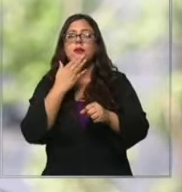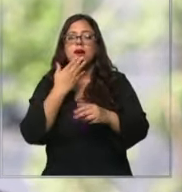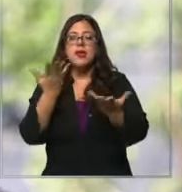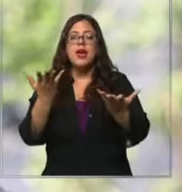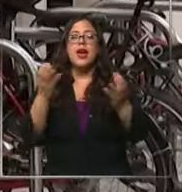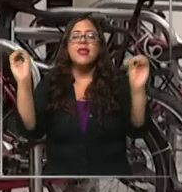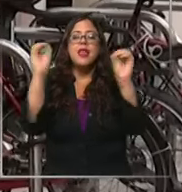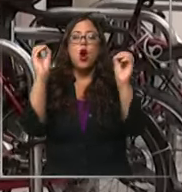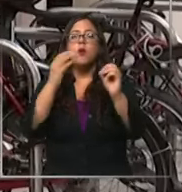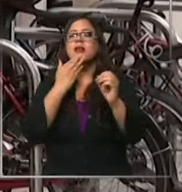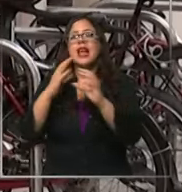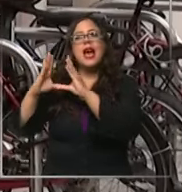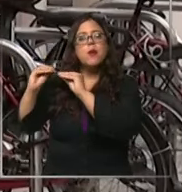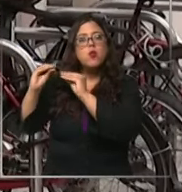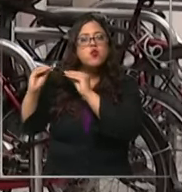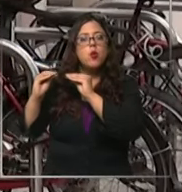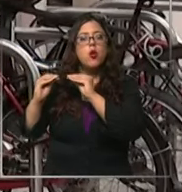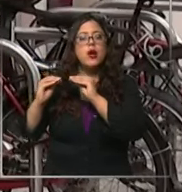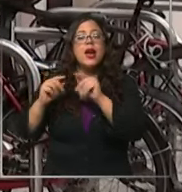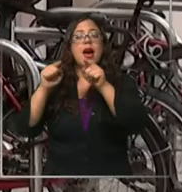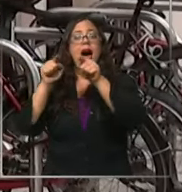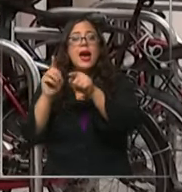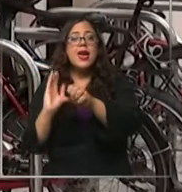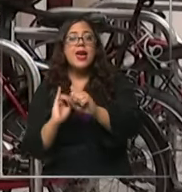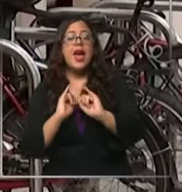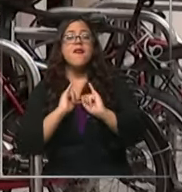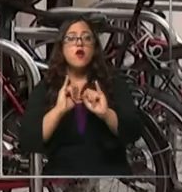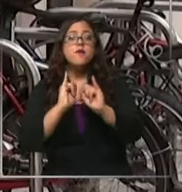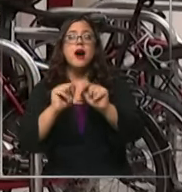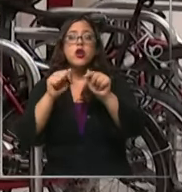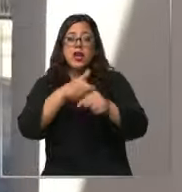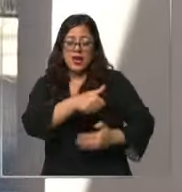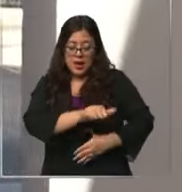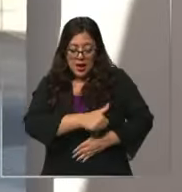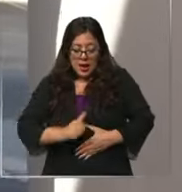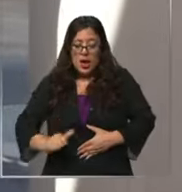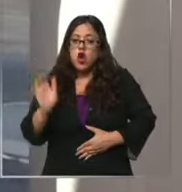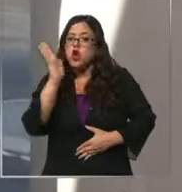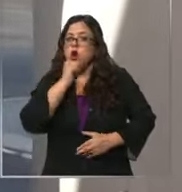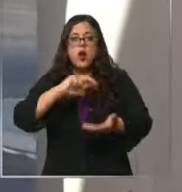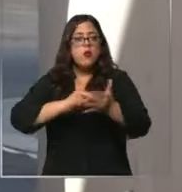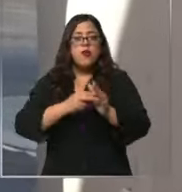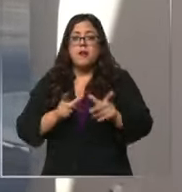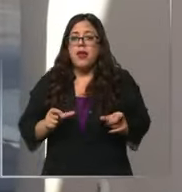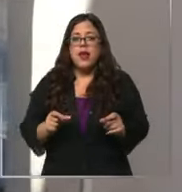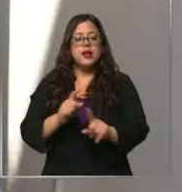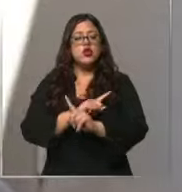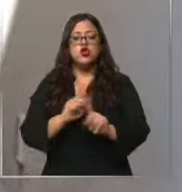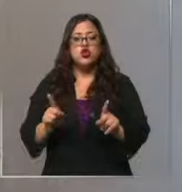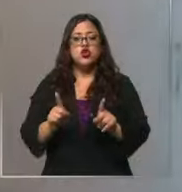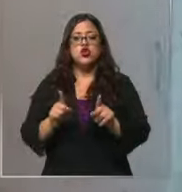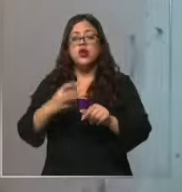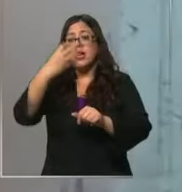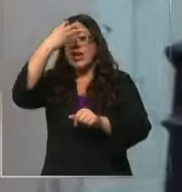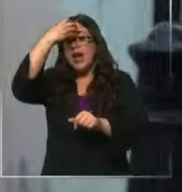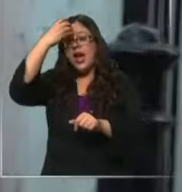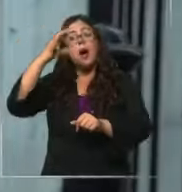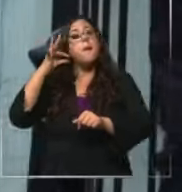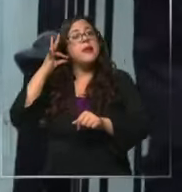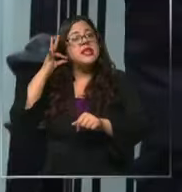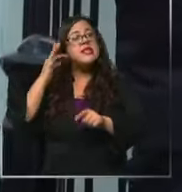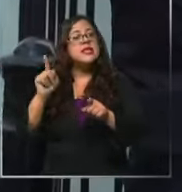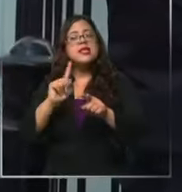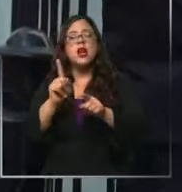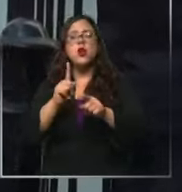de estos mismos rumores. Desde Kensington han informado que la intervención no está relacionada con un problema de cáncer y que la princesa de Gales tampoco